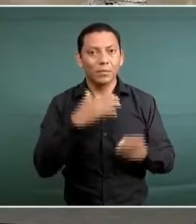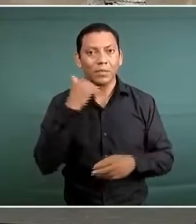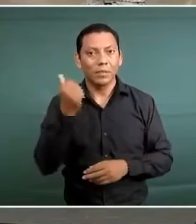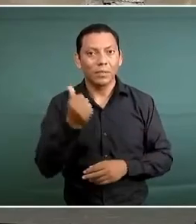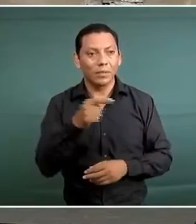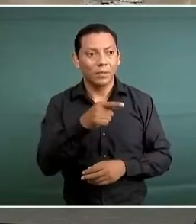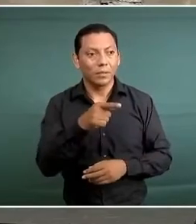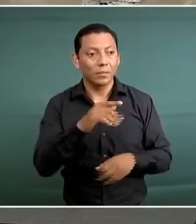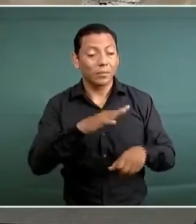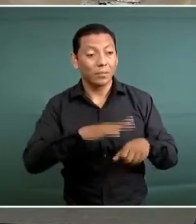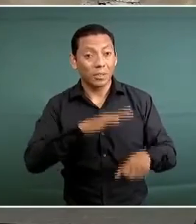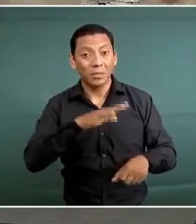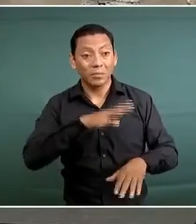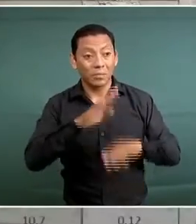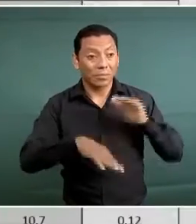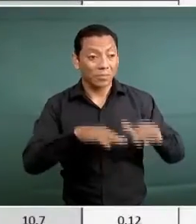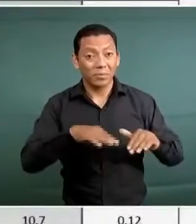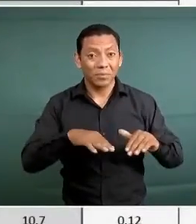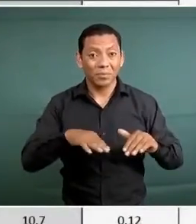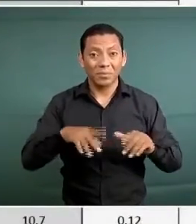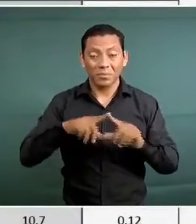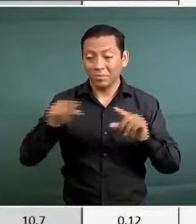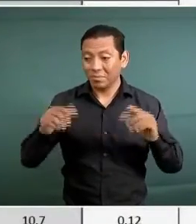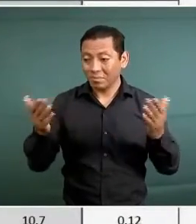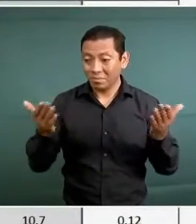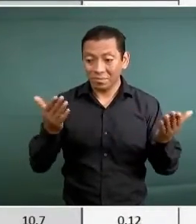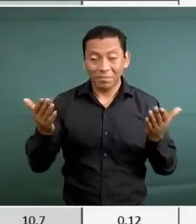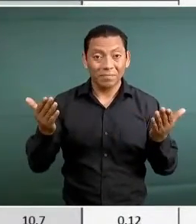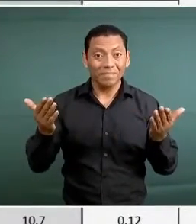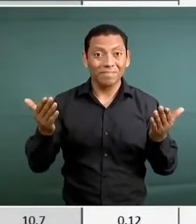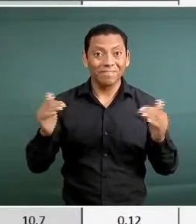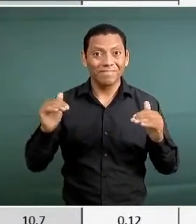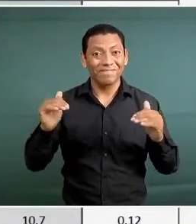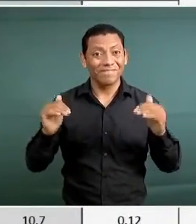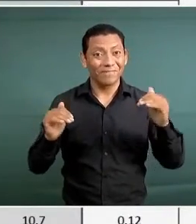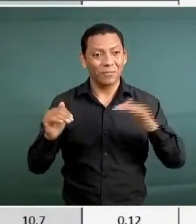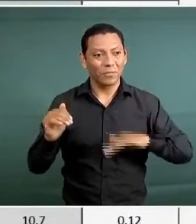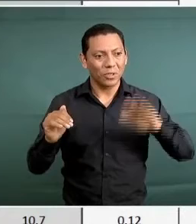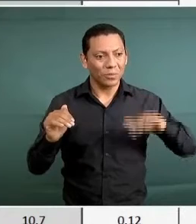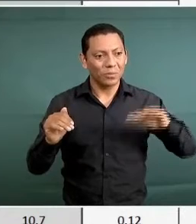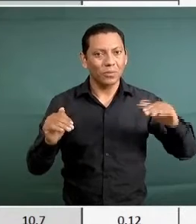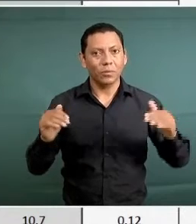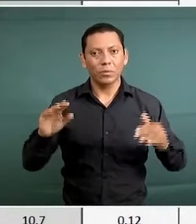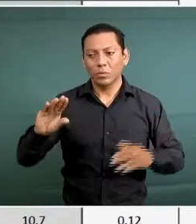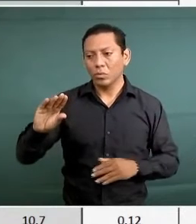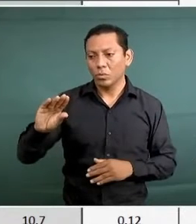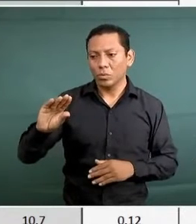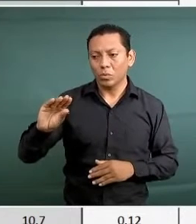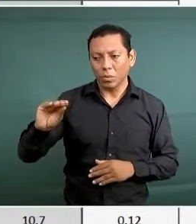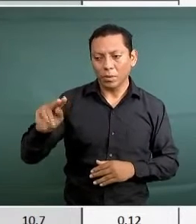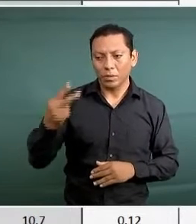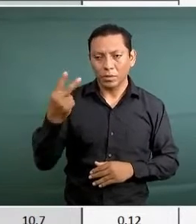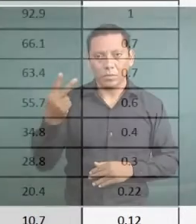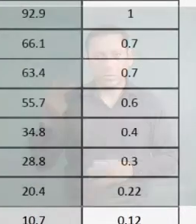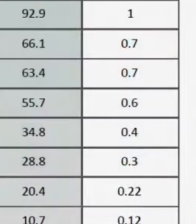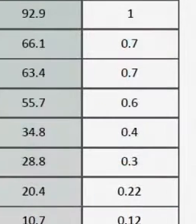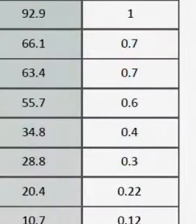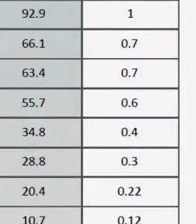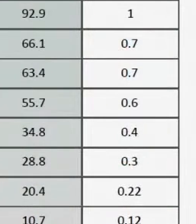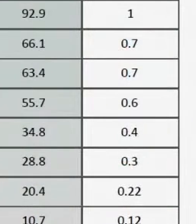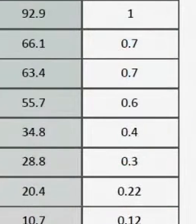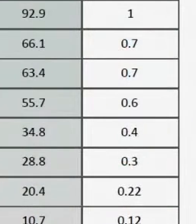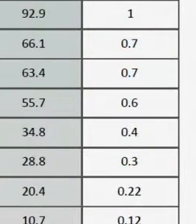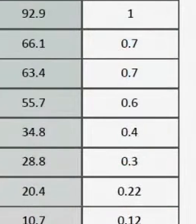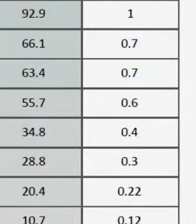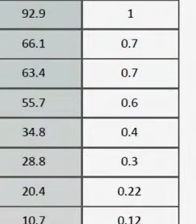más fallecidos que nosotros nosotros tenemos noventa y dos punto nueve